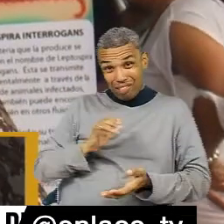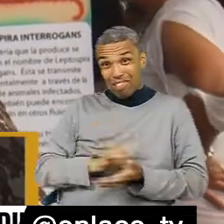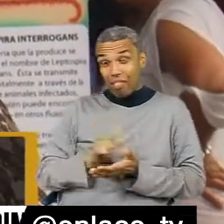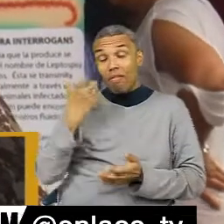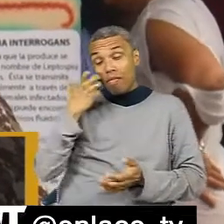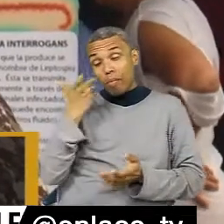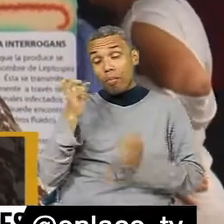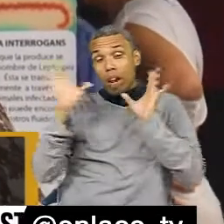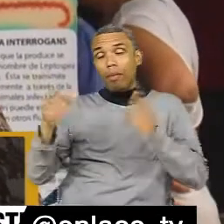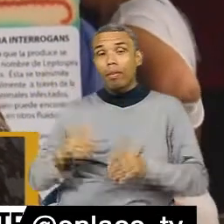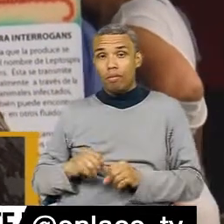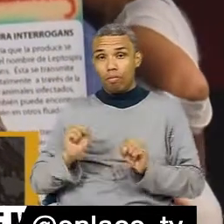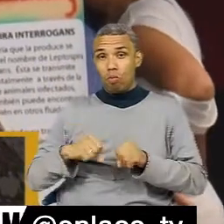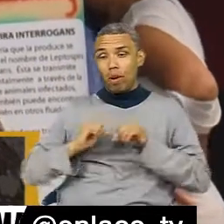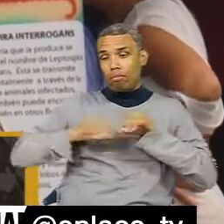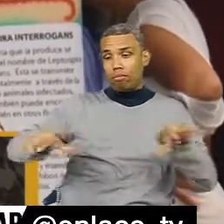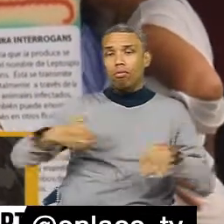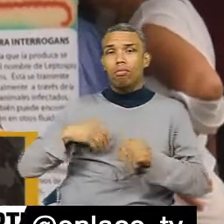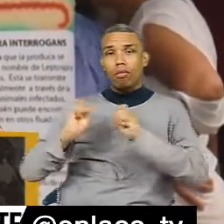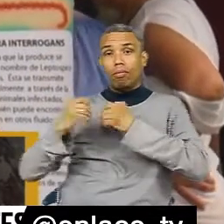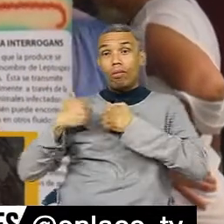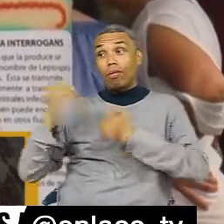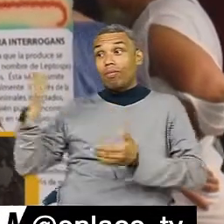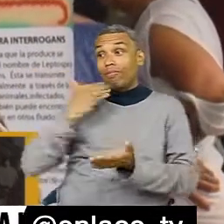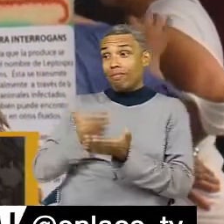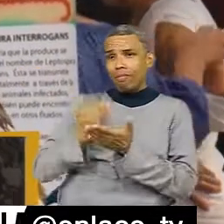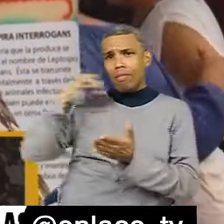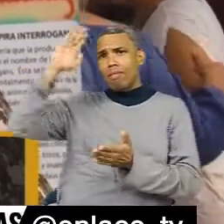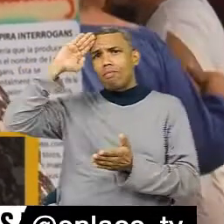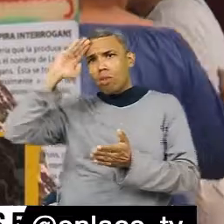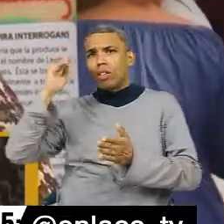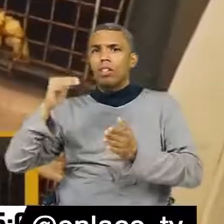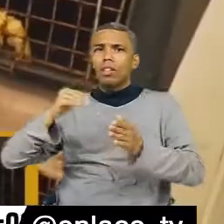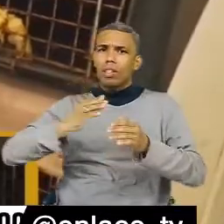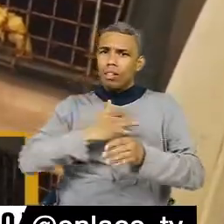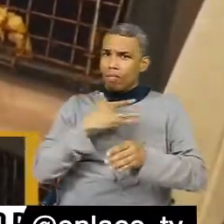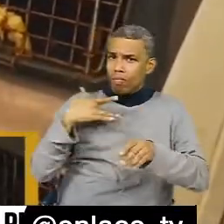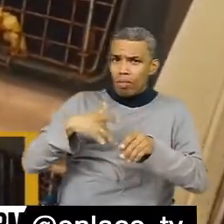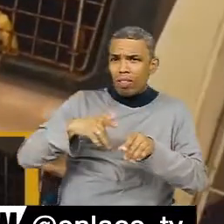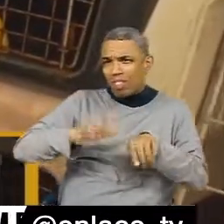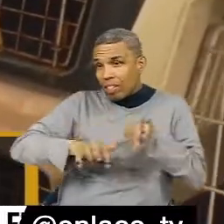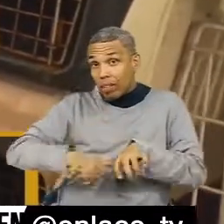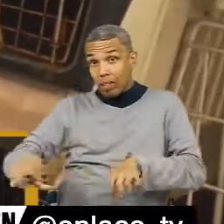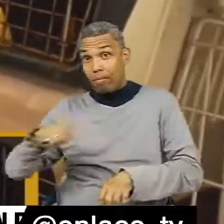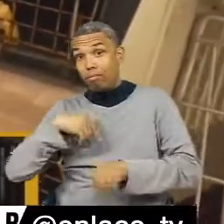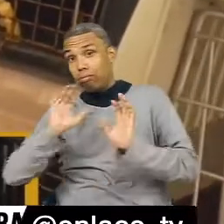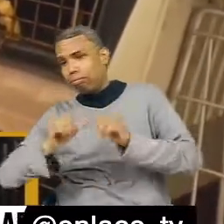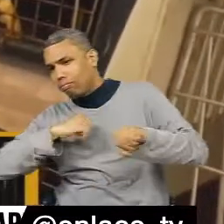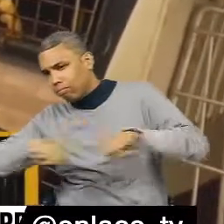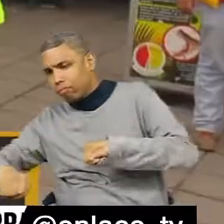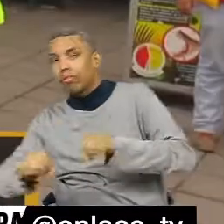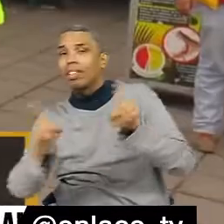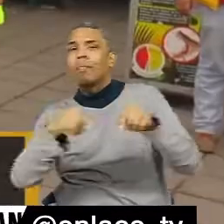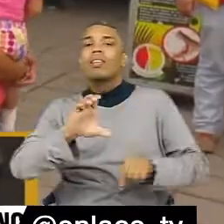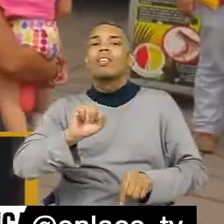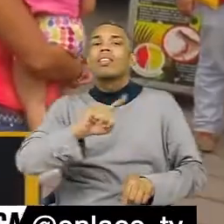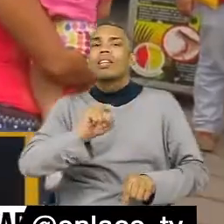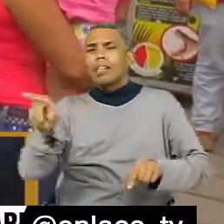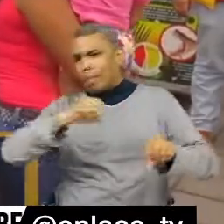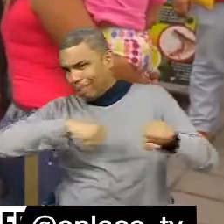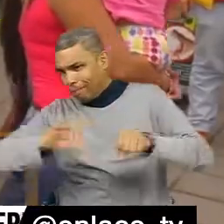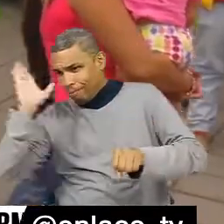la Policía Nacional y la Secretaría de Salud están celebrando el Día Mundial de los Animales. Autoridades ambientales como la CAS también participan de esta